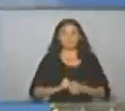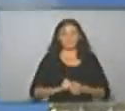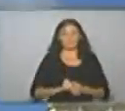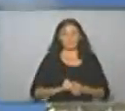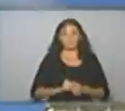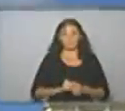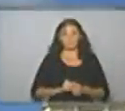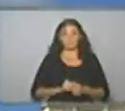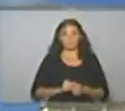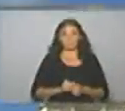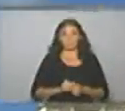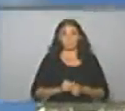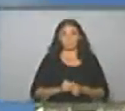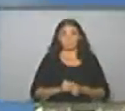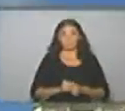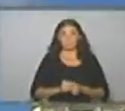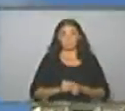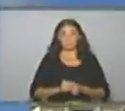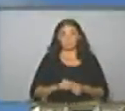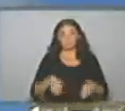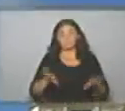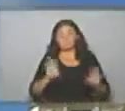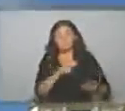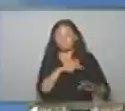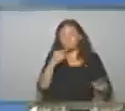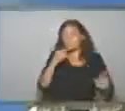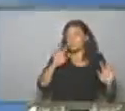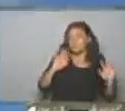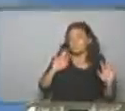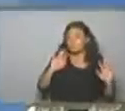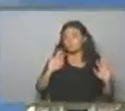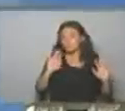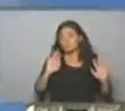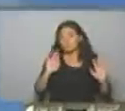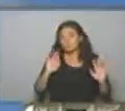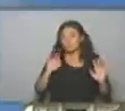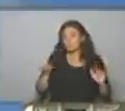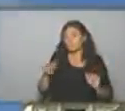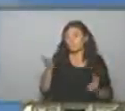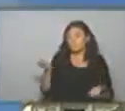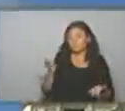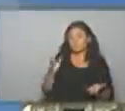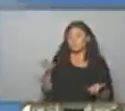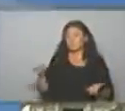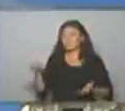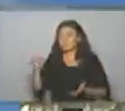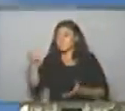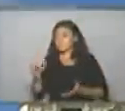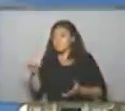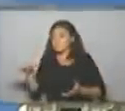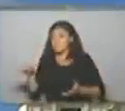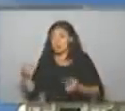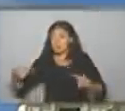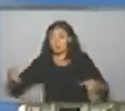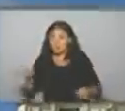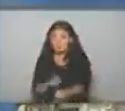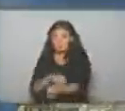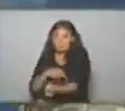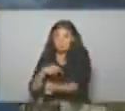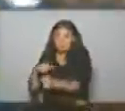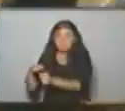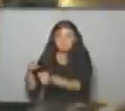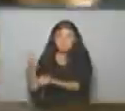cuestiones de ceremonial, claro. Bueno, habrá que ver si en este caso el Papa romperá el ceremonial. Y después habrá